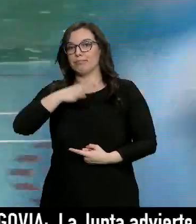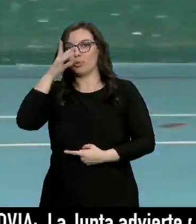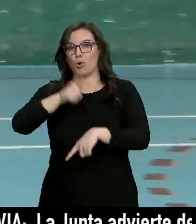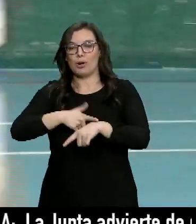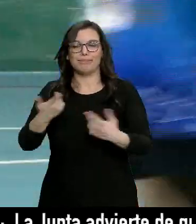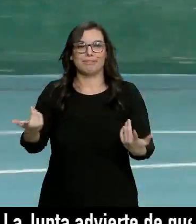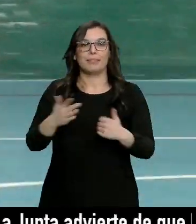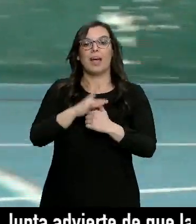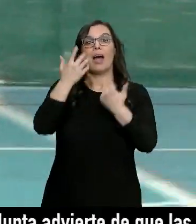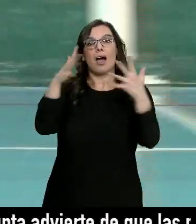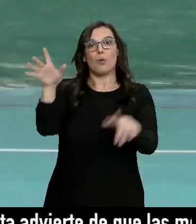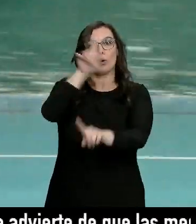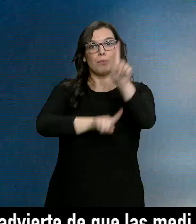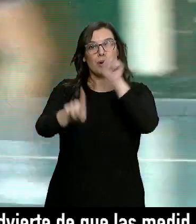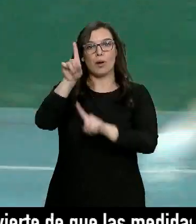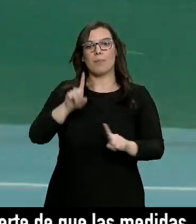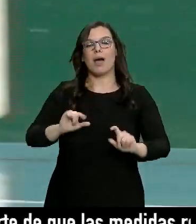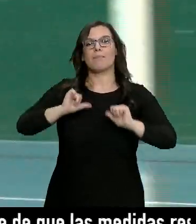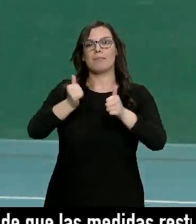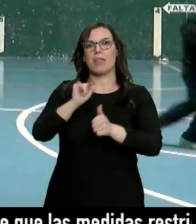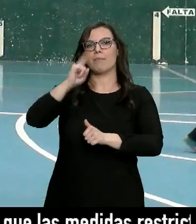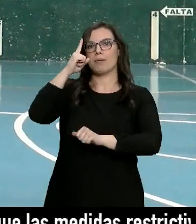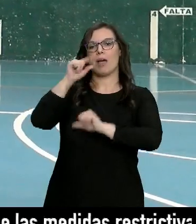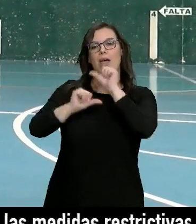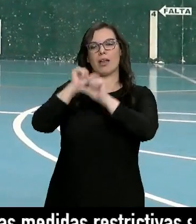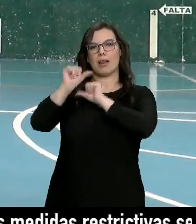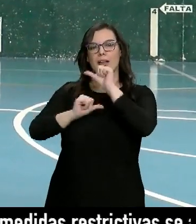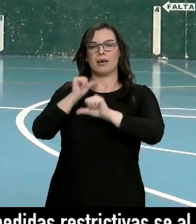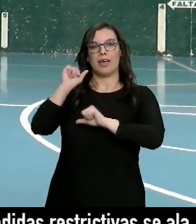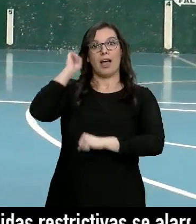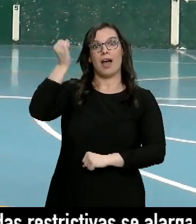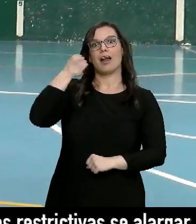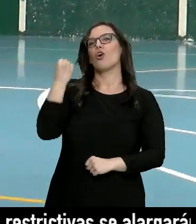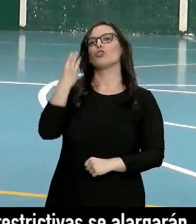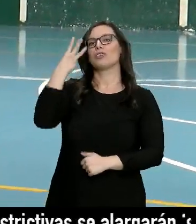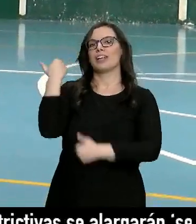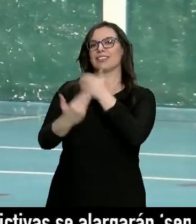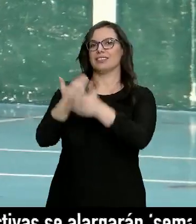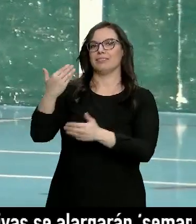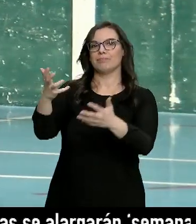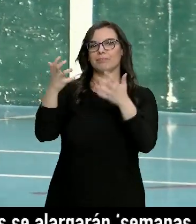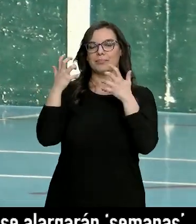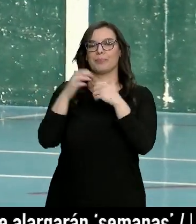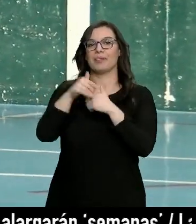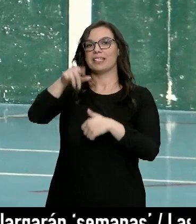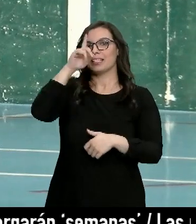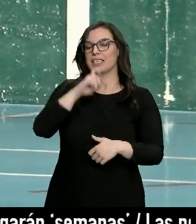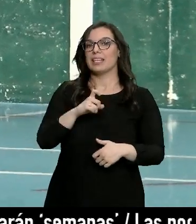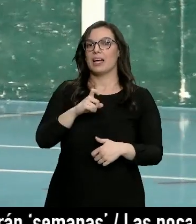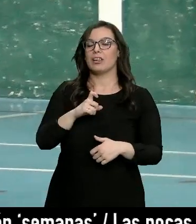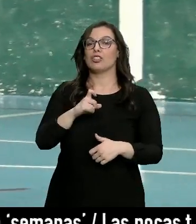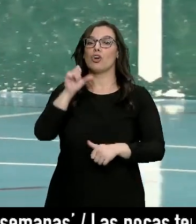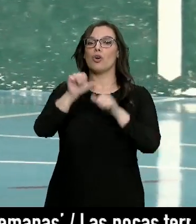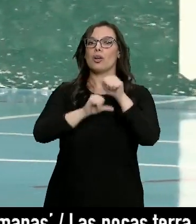A pesar de los problemas, han iniciado la Primera Nacional de Aragón con 3 victorias consecutivas. Este año la liga será cosa de 3 e incluso Juan Carlos